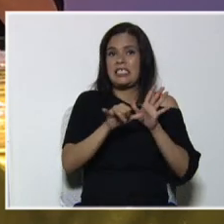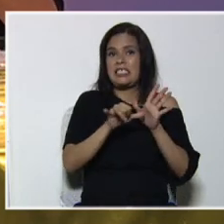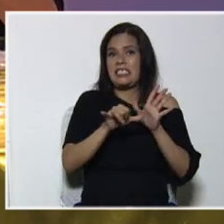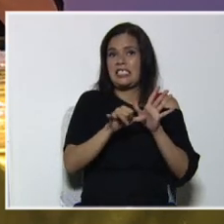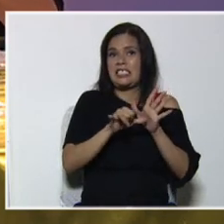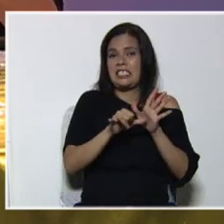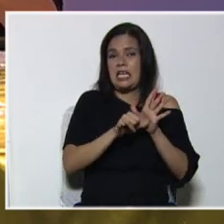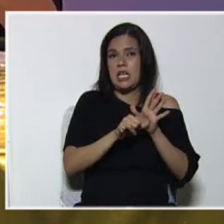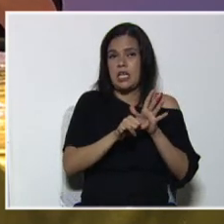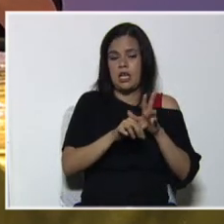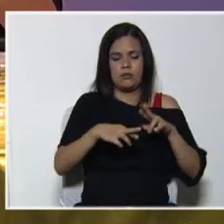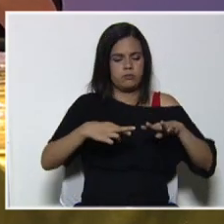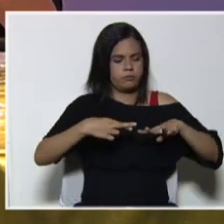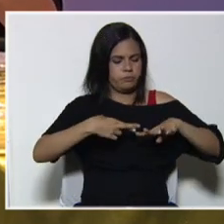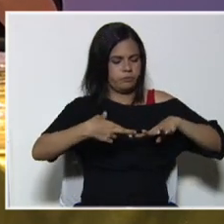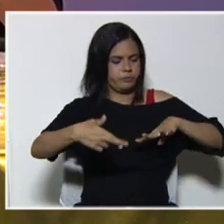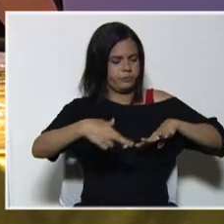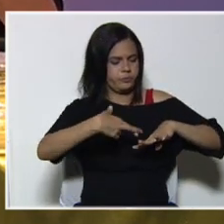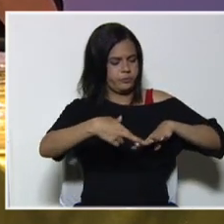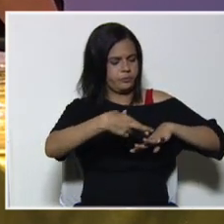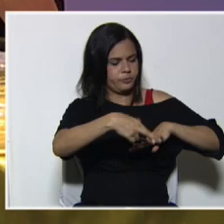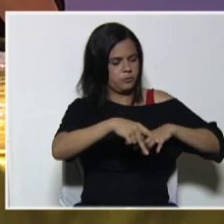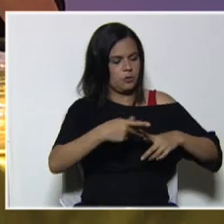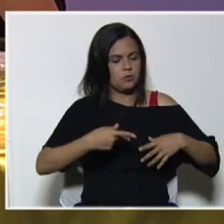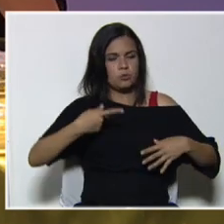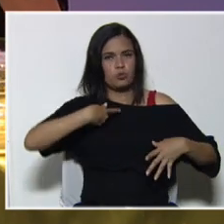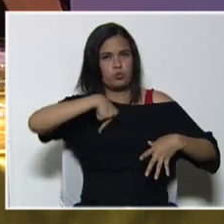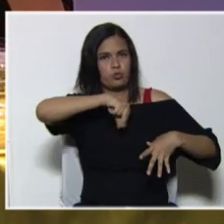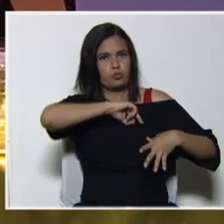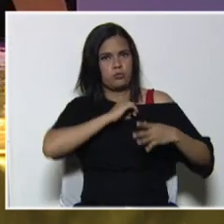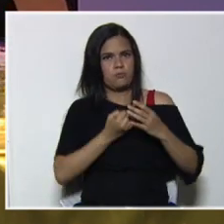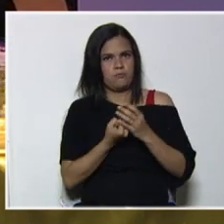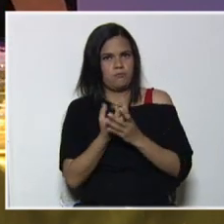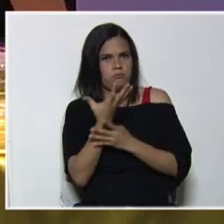las raíces de nuestra planta.